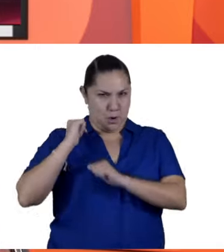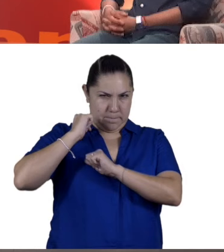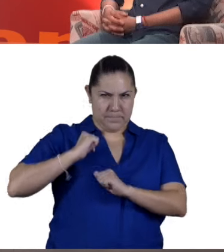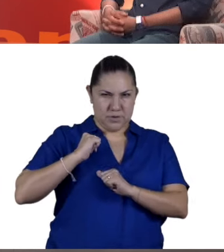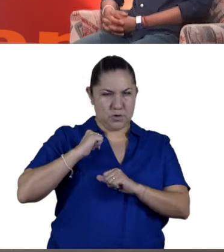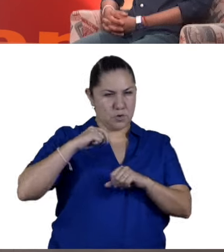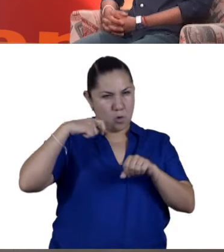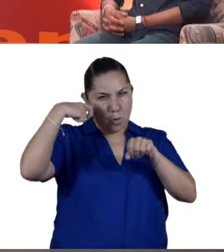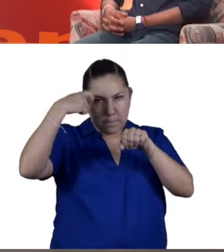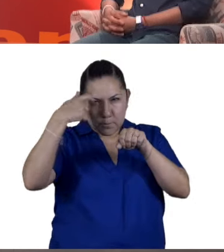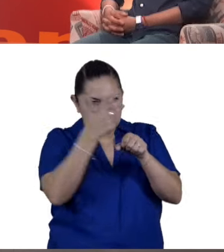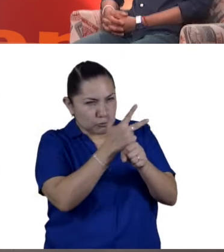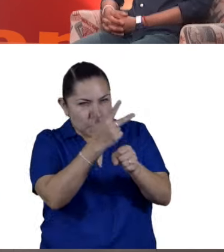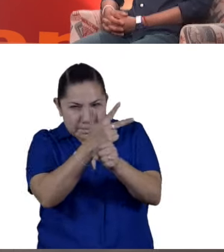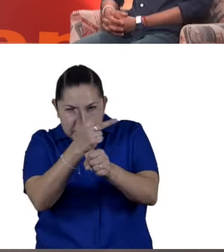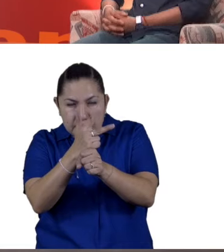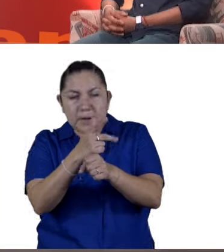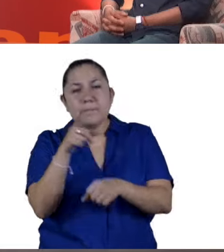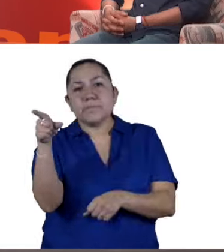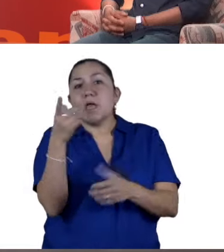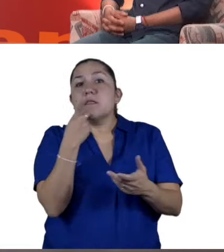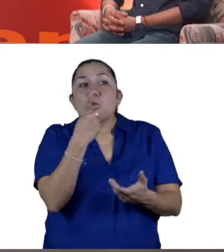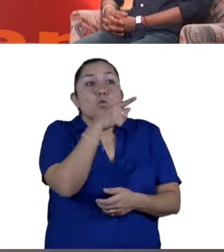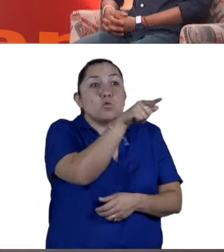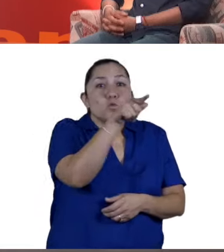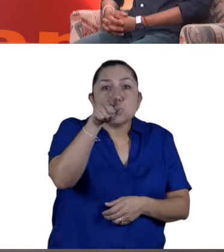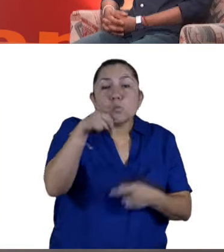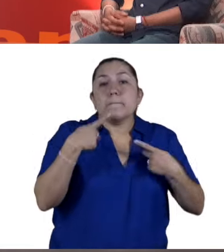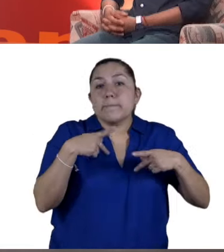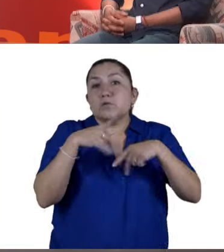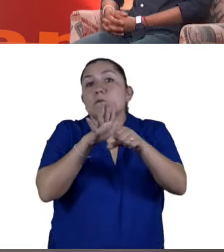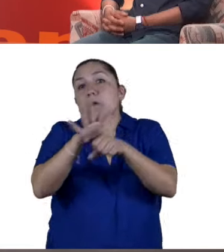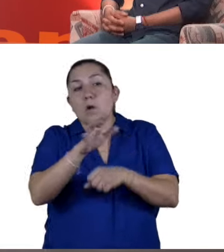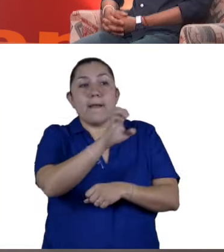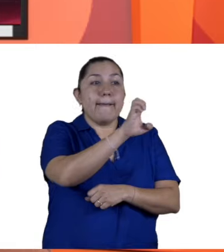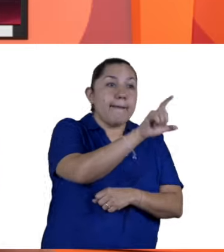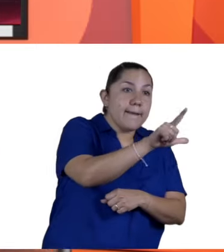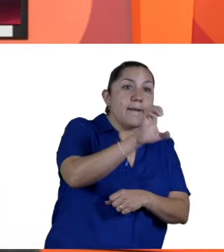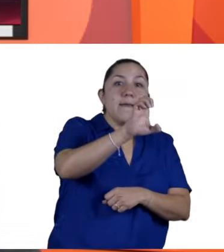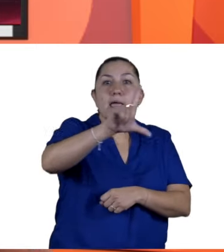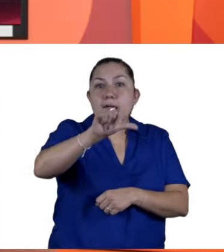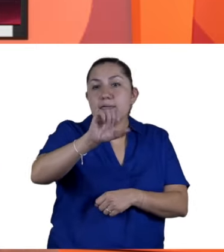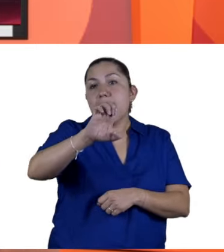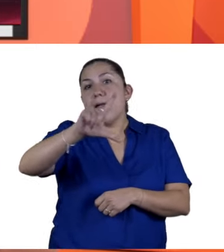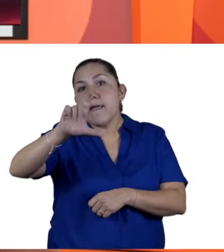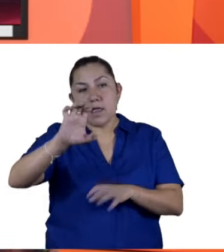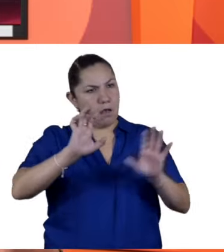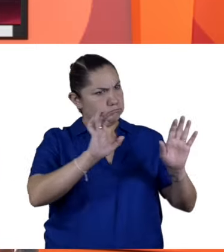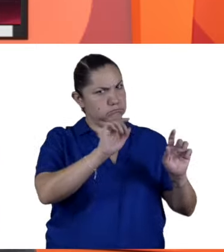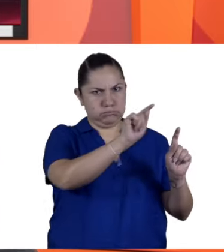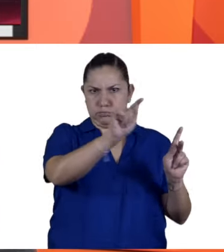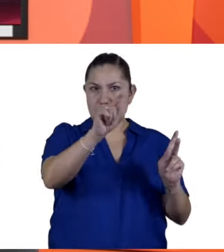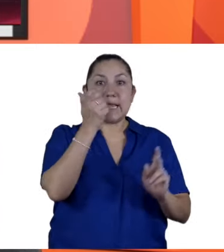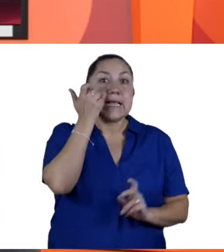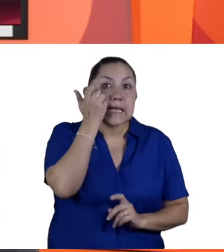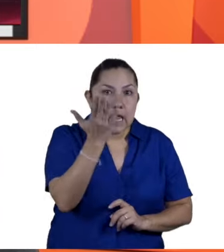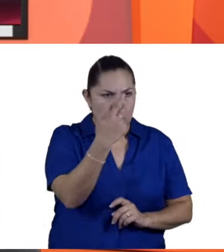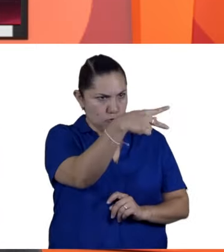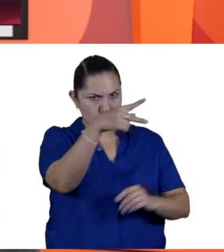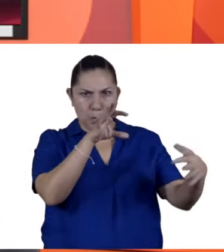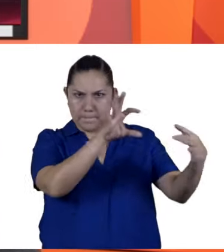van a usar los pronombres que cada persona necesite, respeten lo que estamos diciendo, respeten los pronombres neutro.